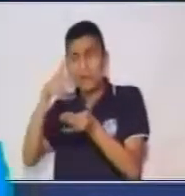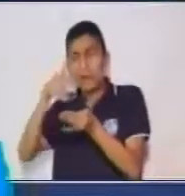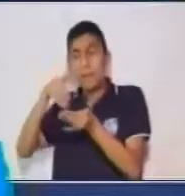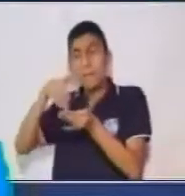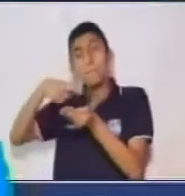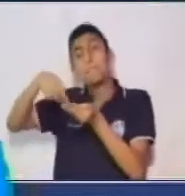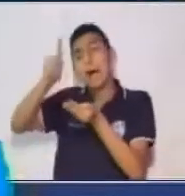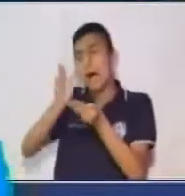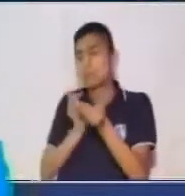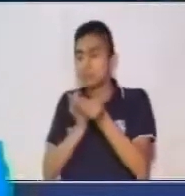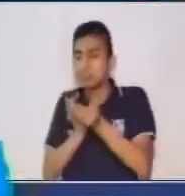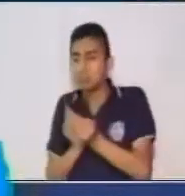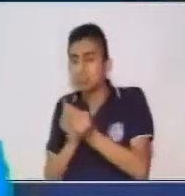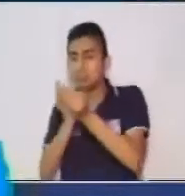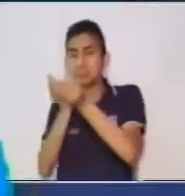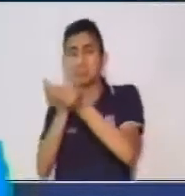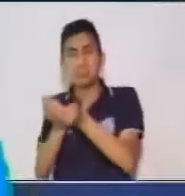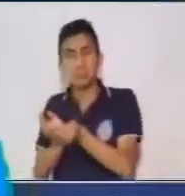va